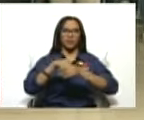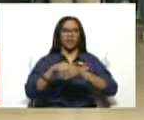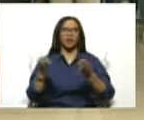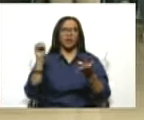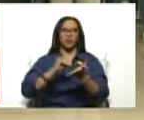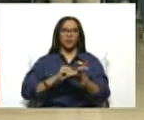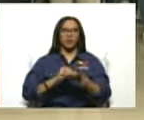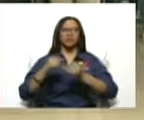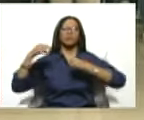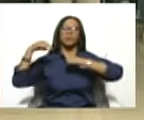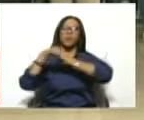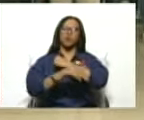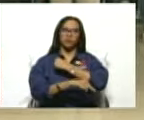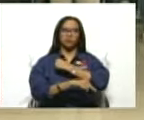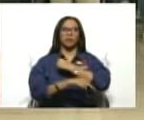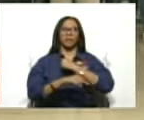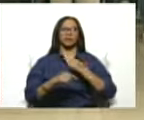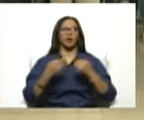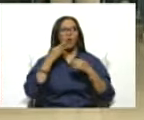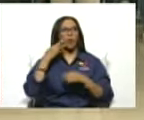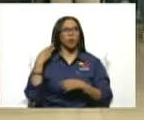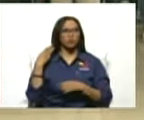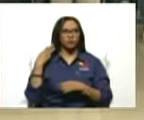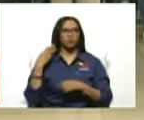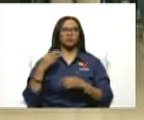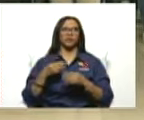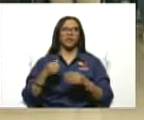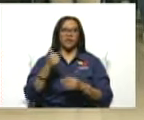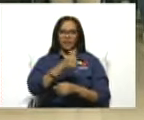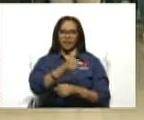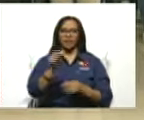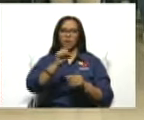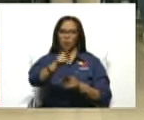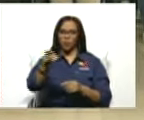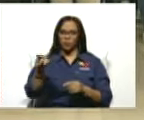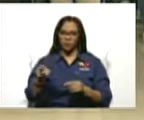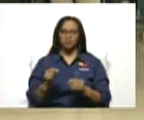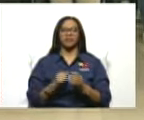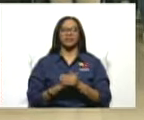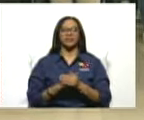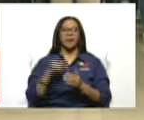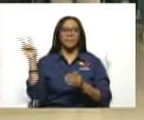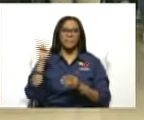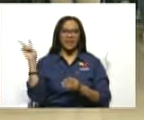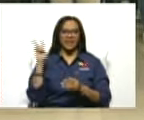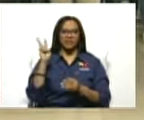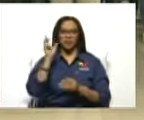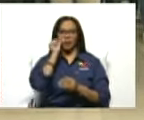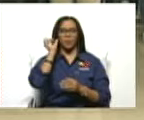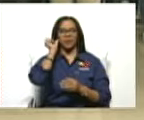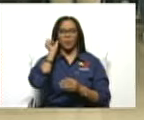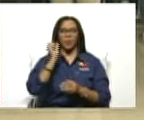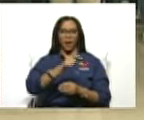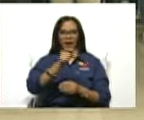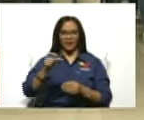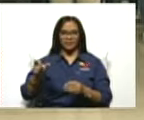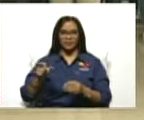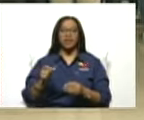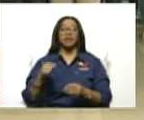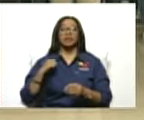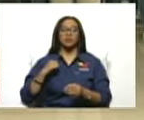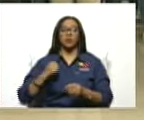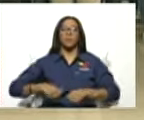nuevamente profundamente orgullosos de cada uno de ustedes venezolanos y venezolanas, que son los más